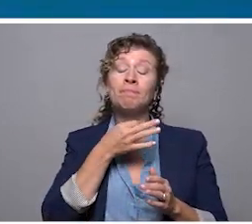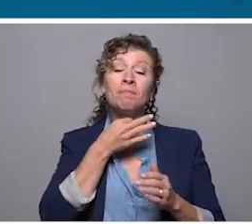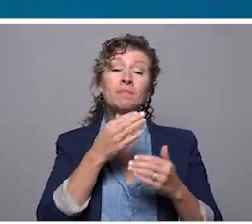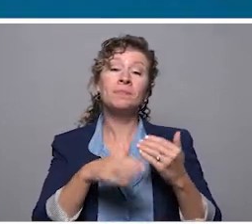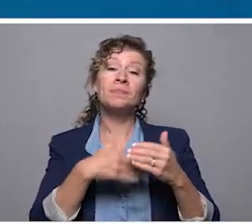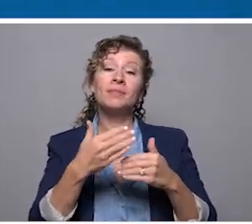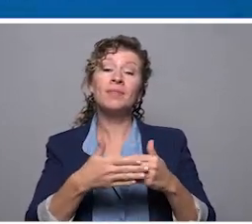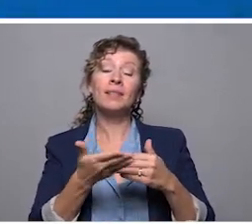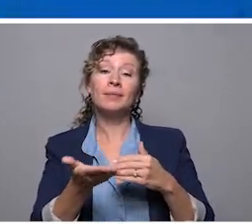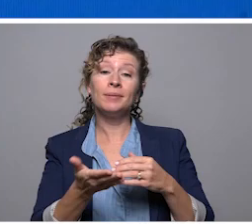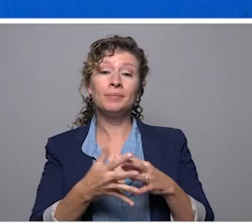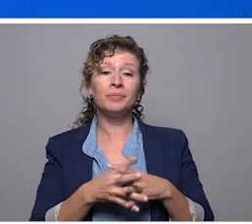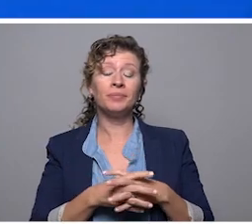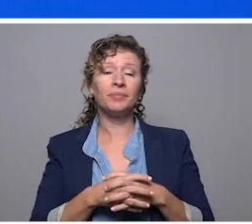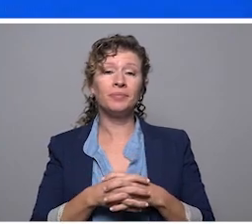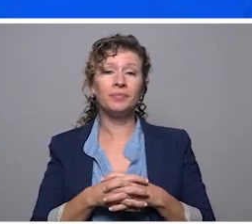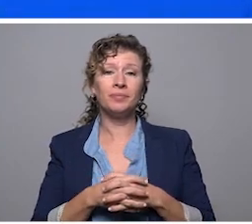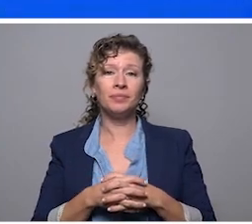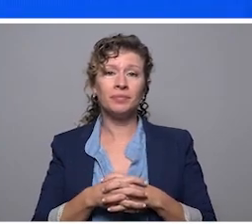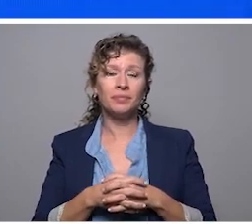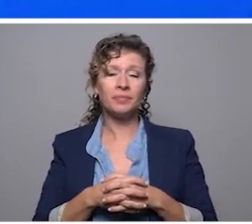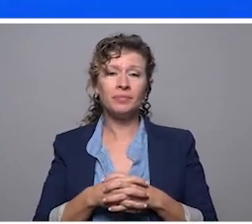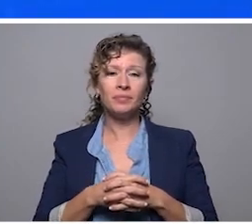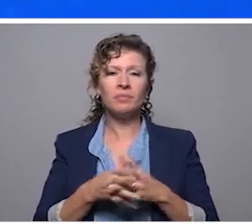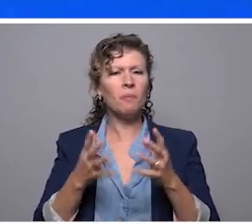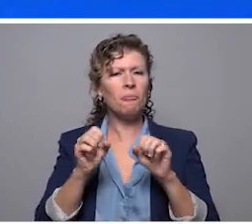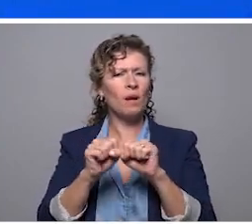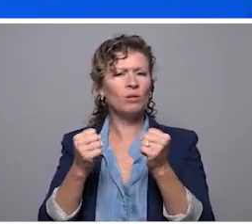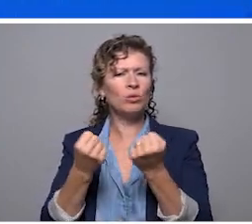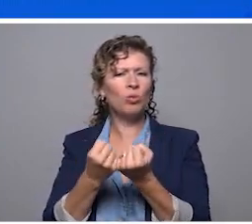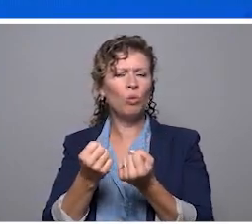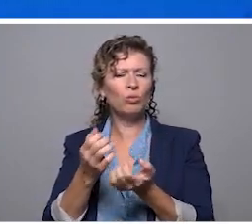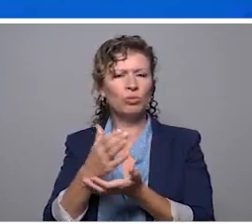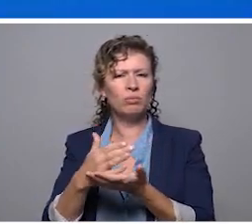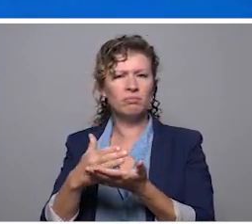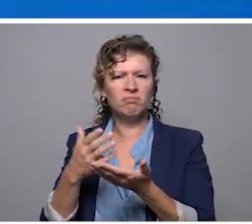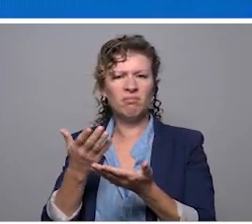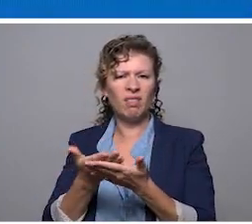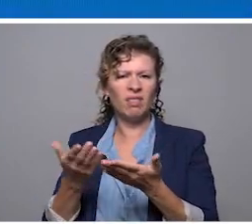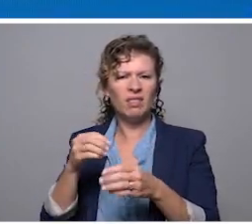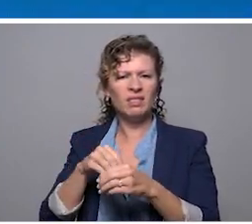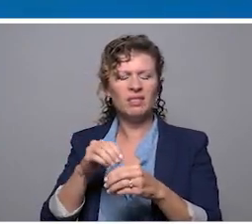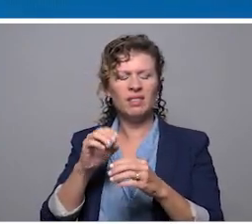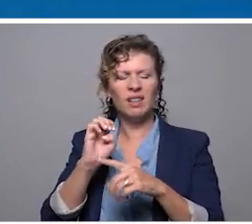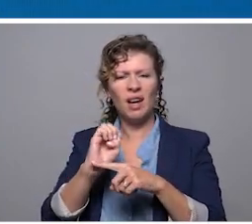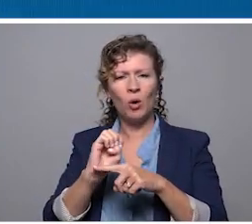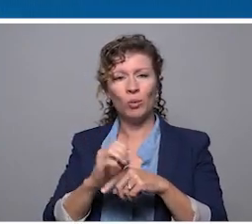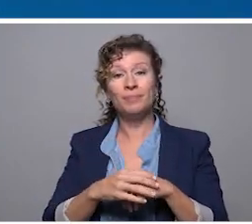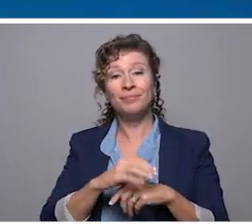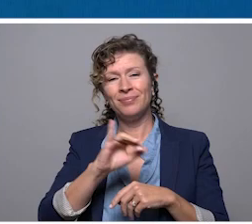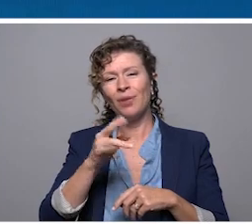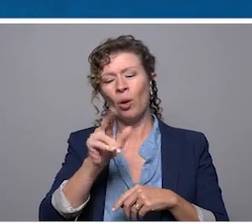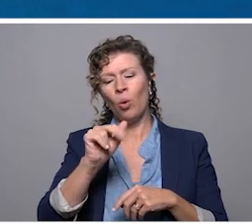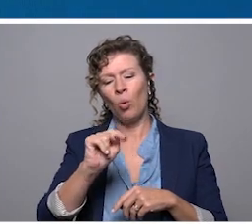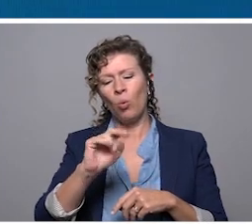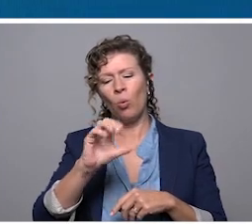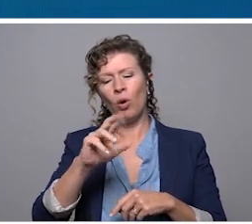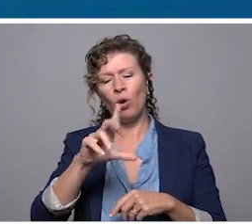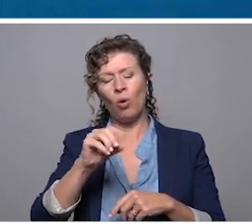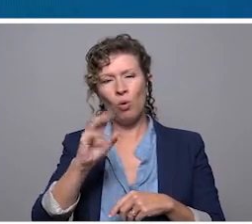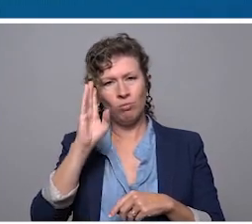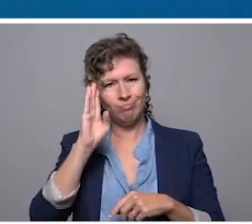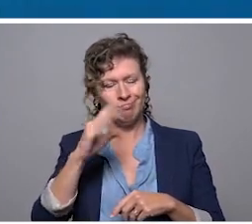a querer revolucionar el tema social finanzas populares en Ecuador Miren mi nombre es Juan Carlos urgiles Vengo del Ecuador